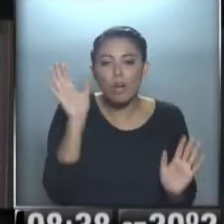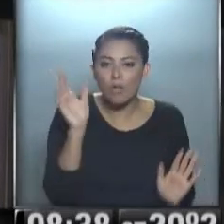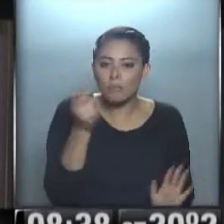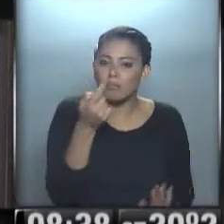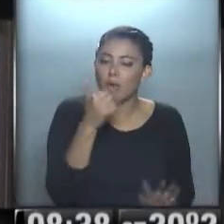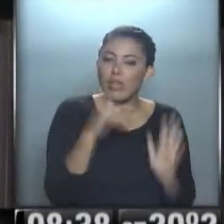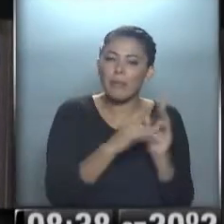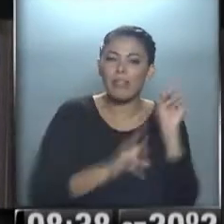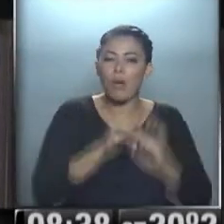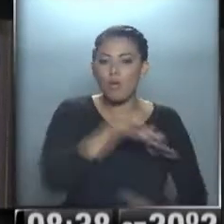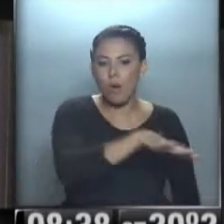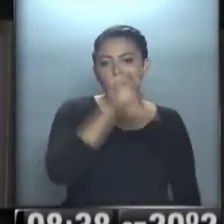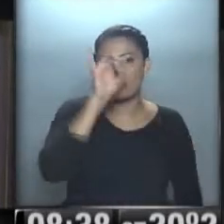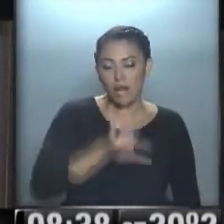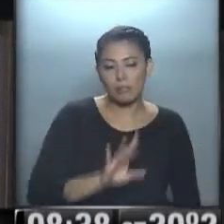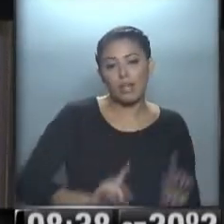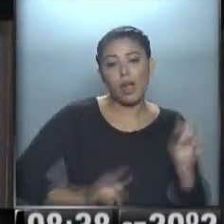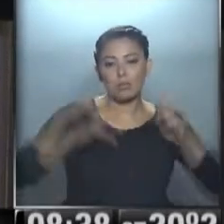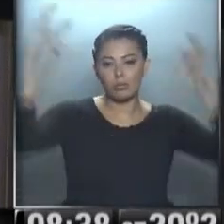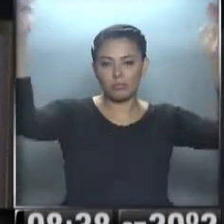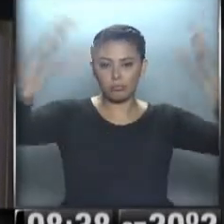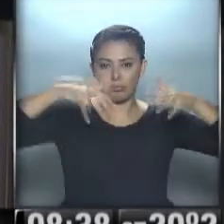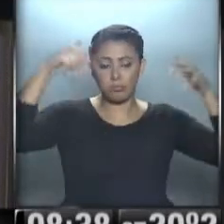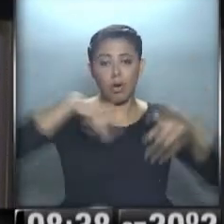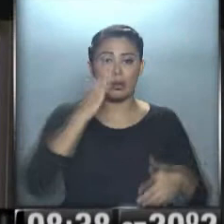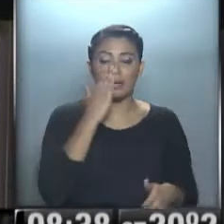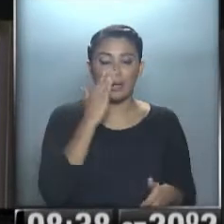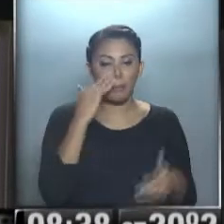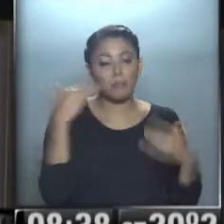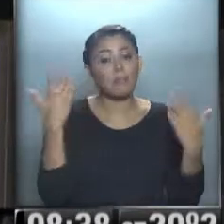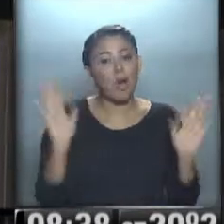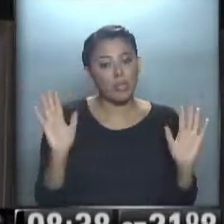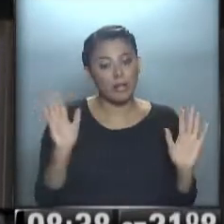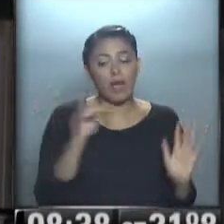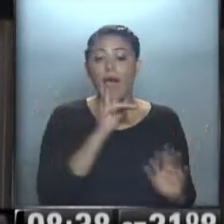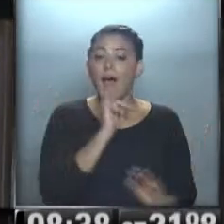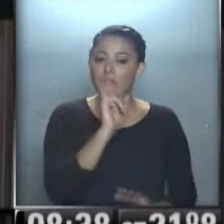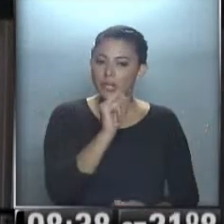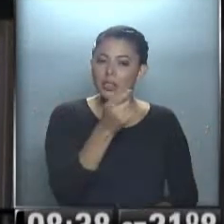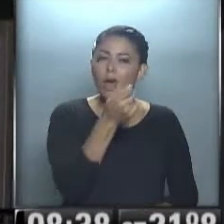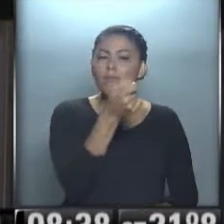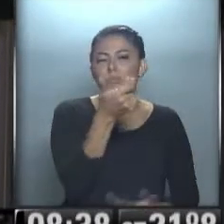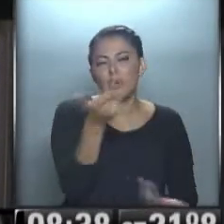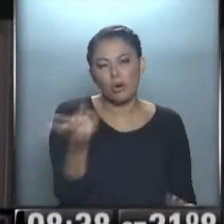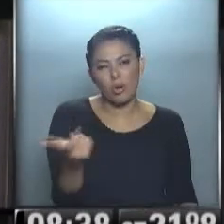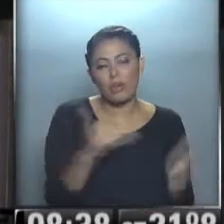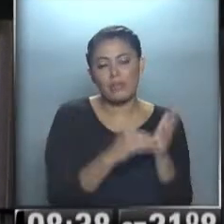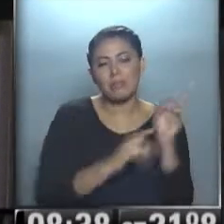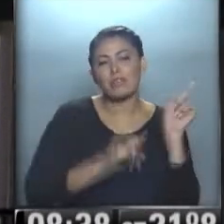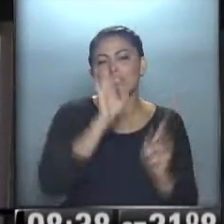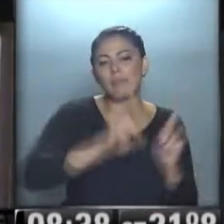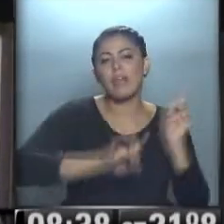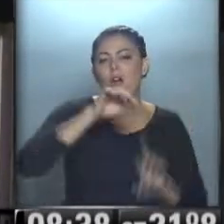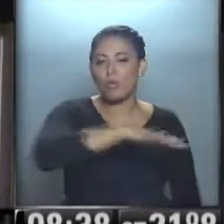manera muy aislada una tormenta la tarde puede formarse pero lo dicho es muy muy aislado